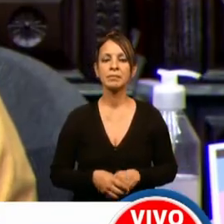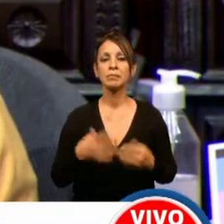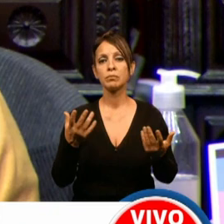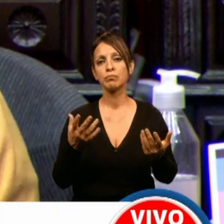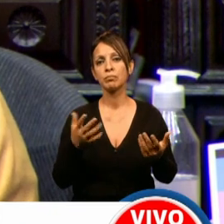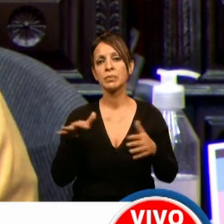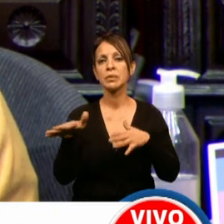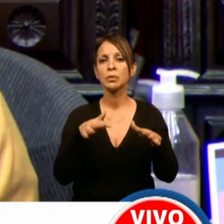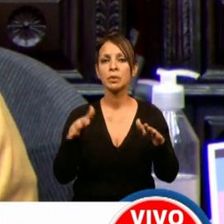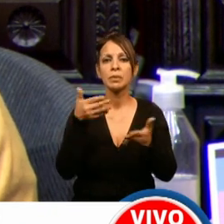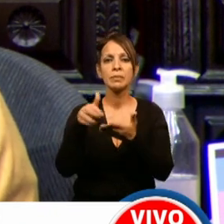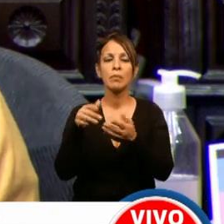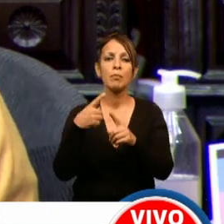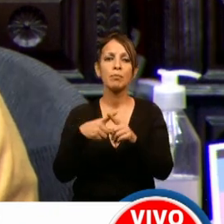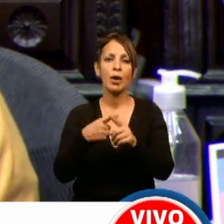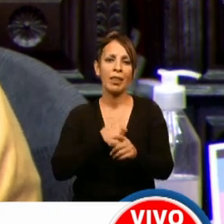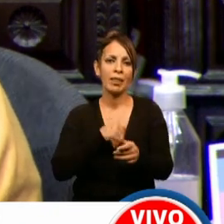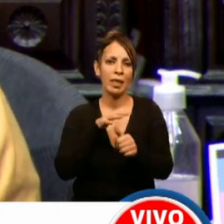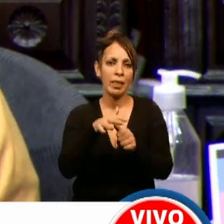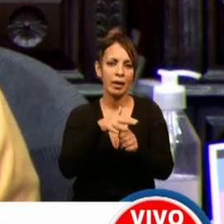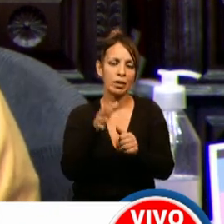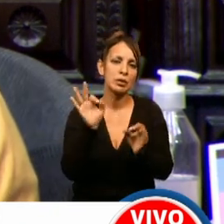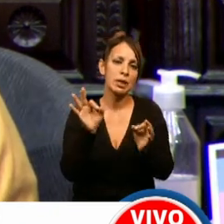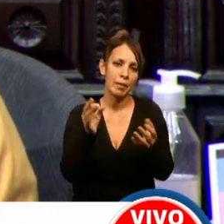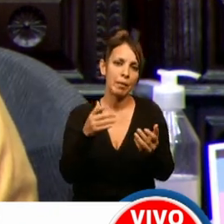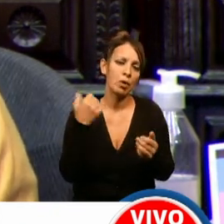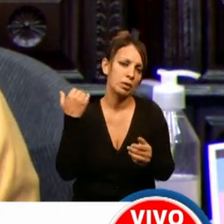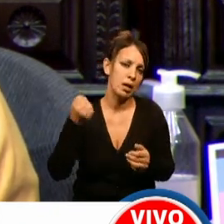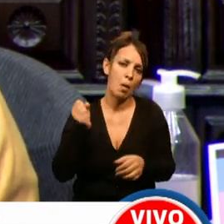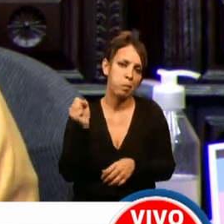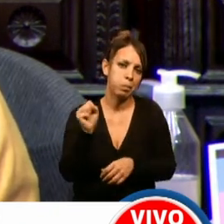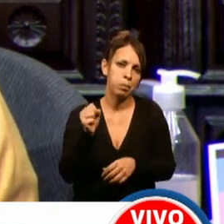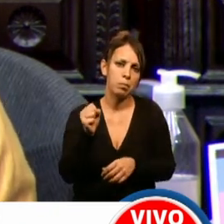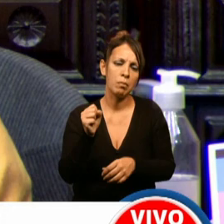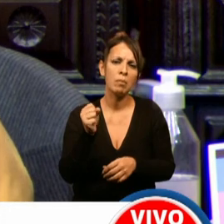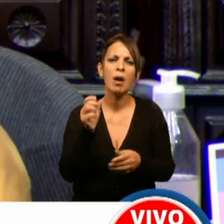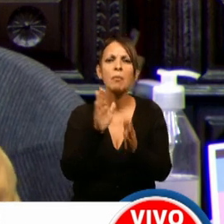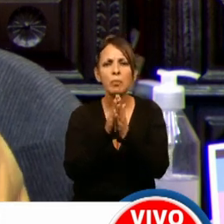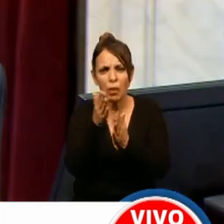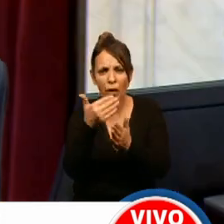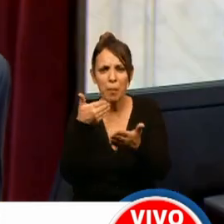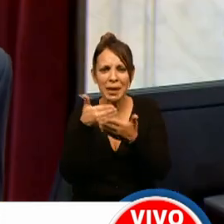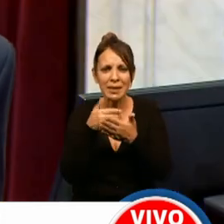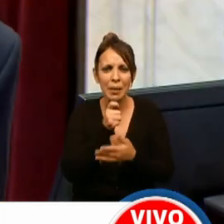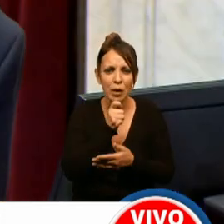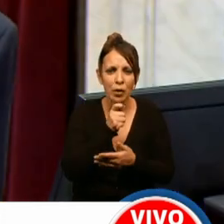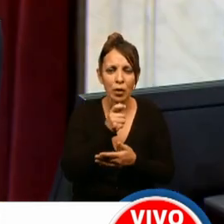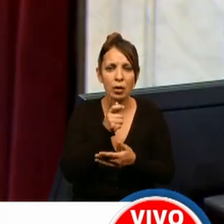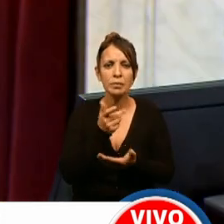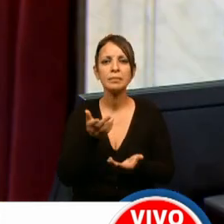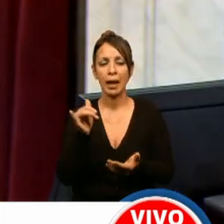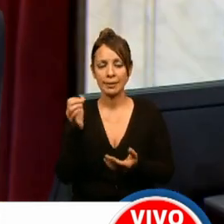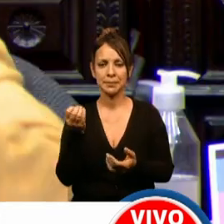discriminación por identidad de género sabemos que se han concretado históricamente puedes tocar al micrófono de gracia